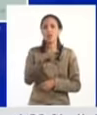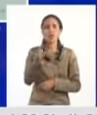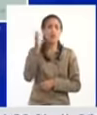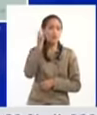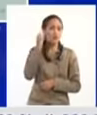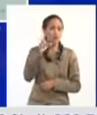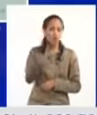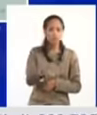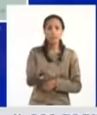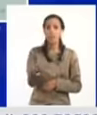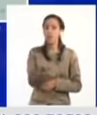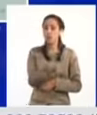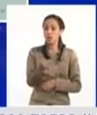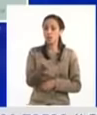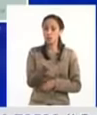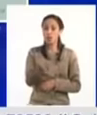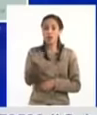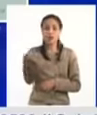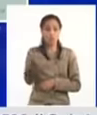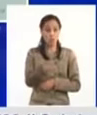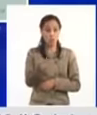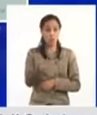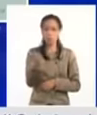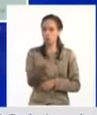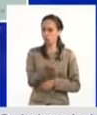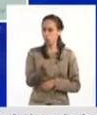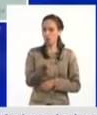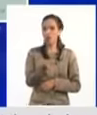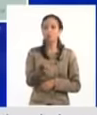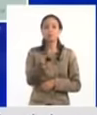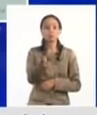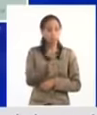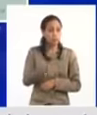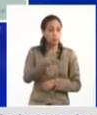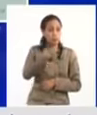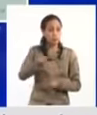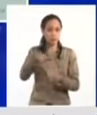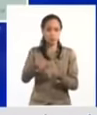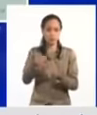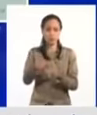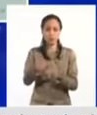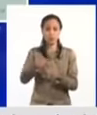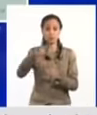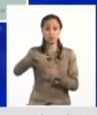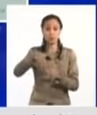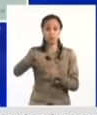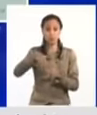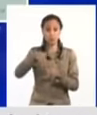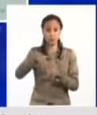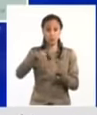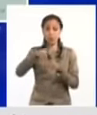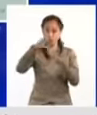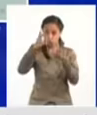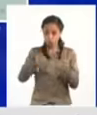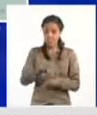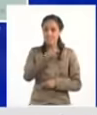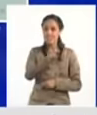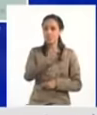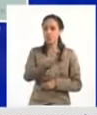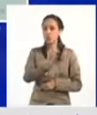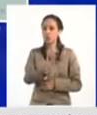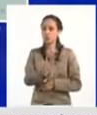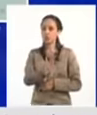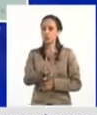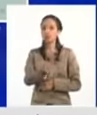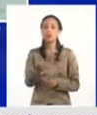Simanicú y Jimaguayú. Las Tunas incrementa 40 casos más, total 142, y las cifras